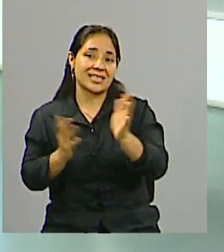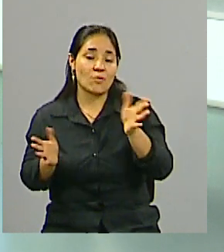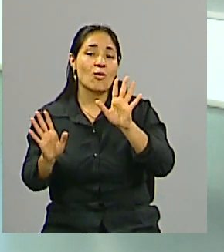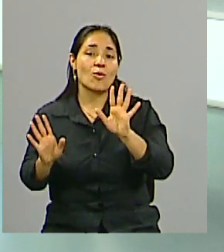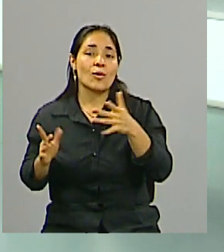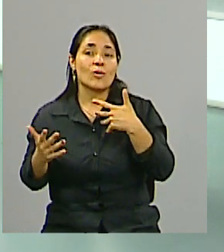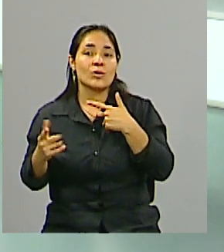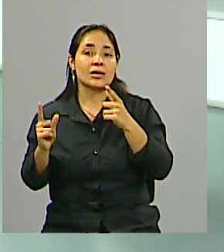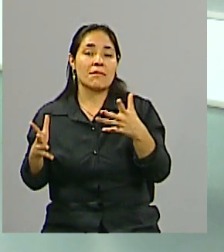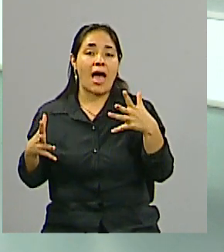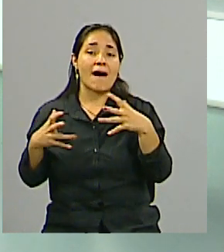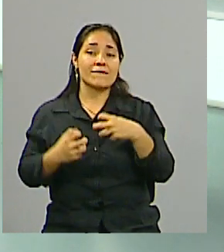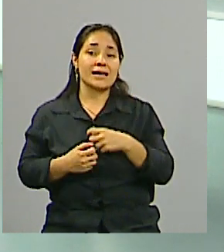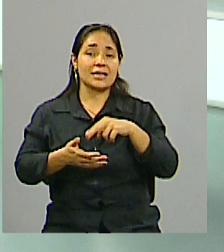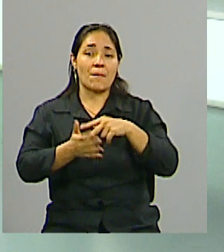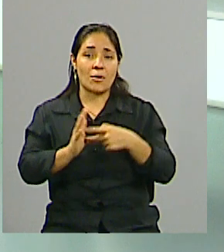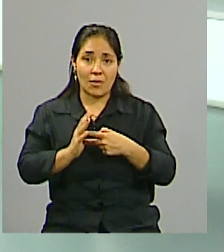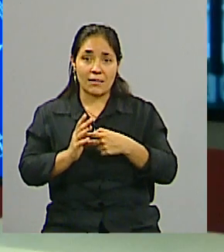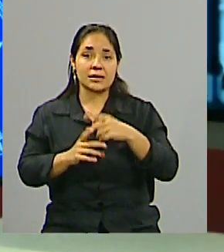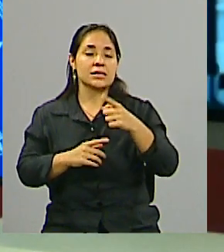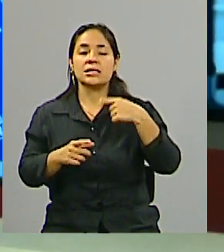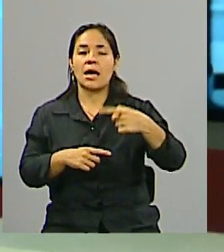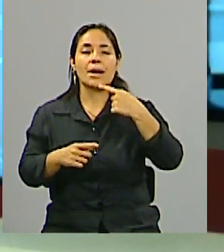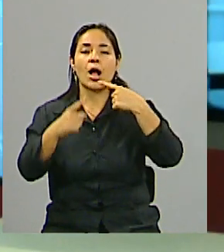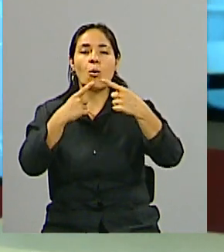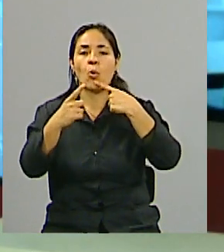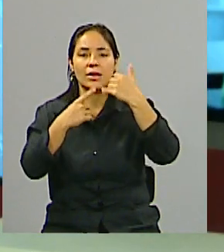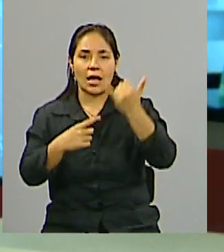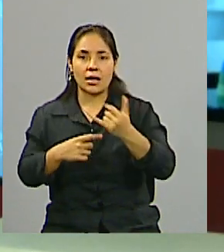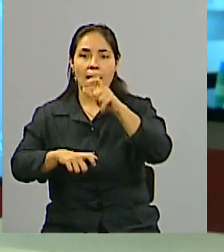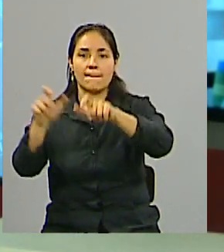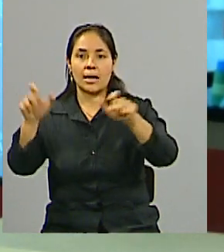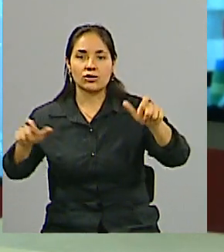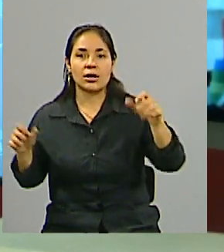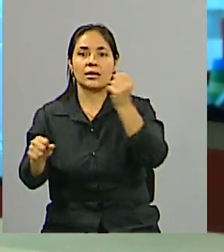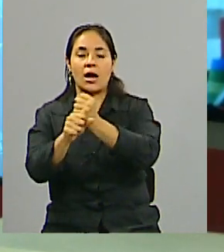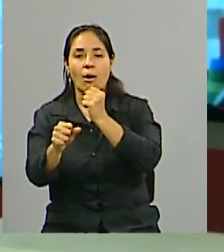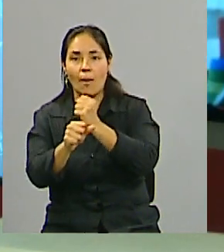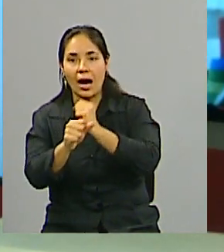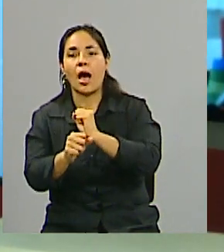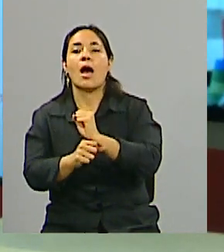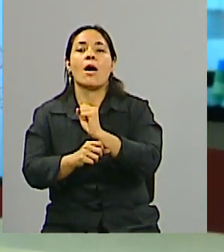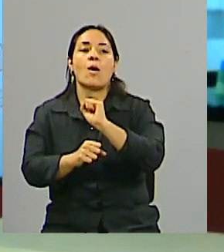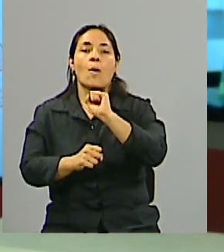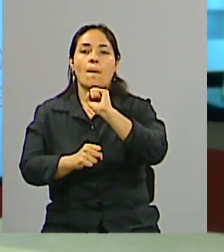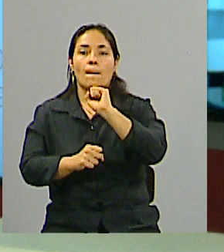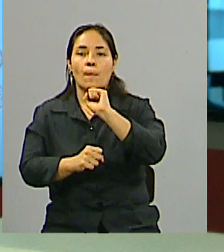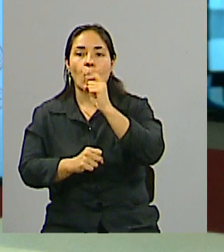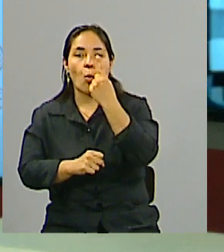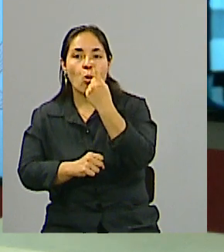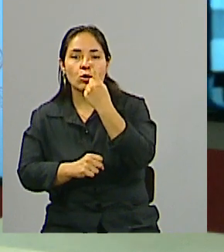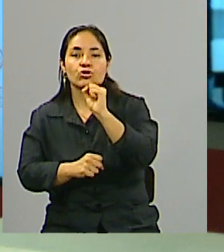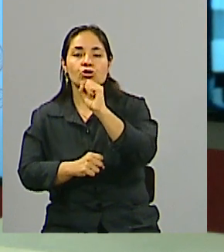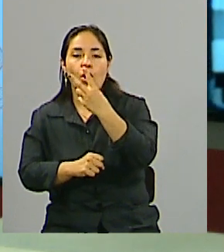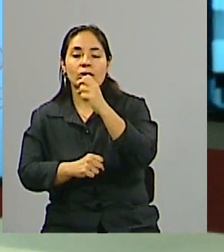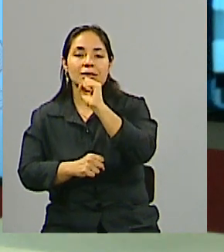está probado que siempre, digo, hay encuestas, hay números que indican que la gente tiene más de un trabajo o busca cómo generar un nuevo ingreso, lo cual le